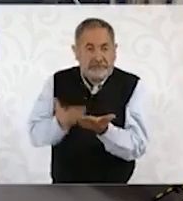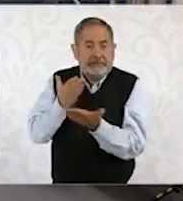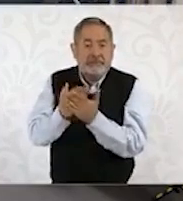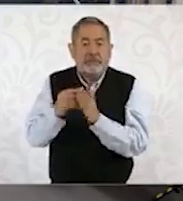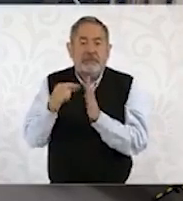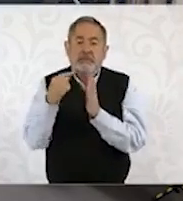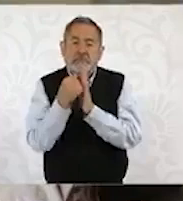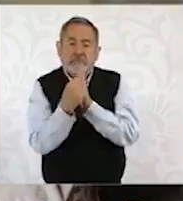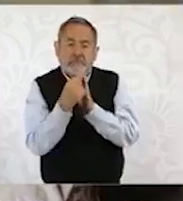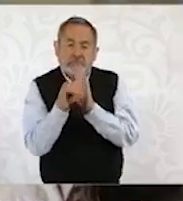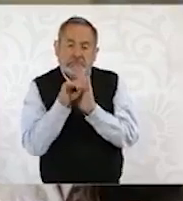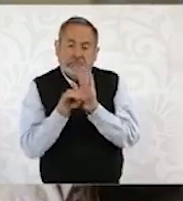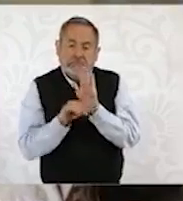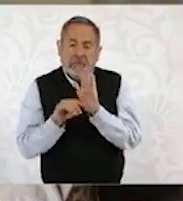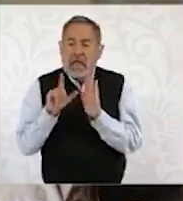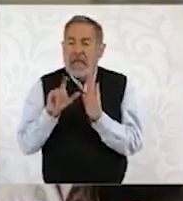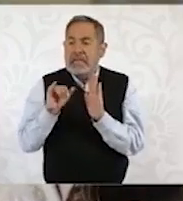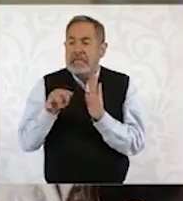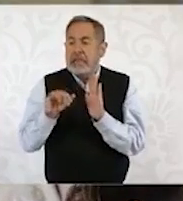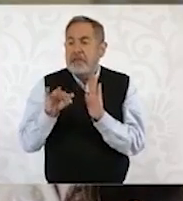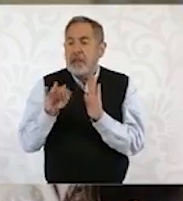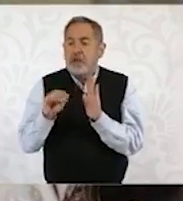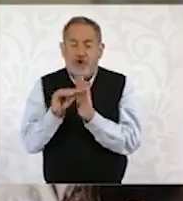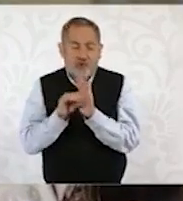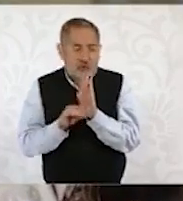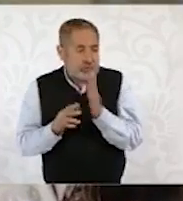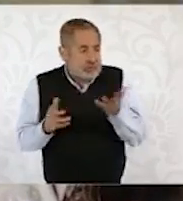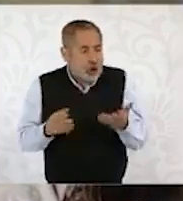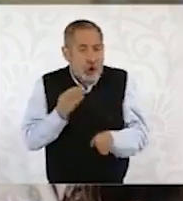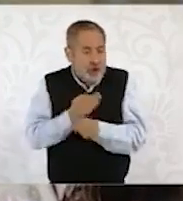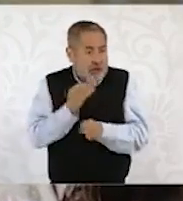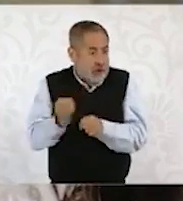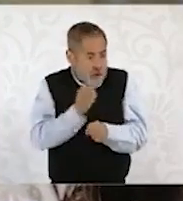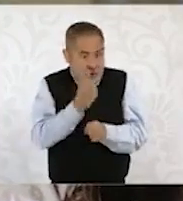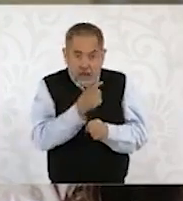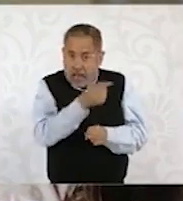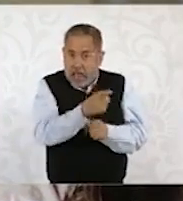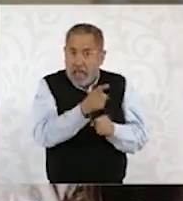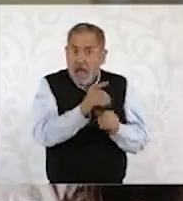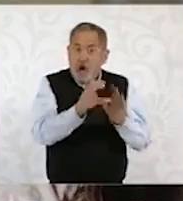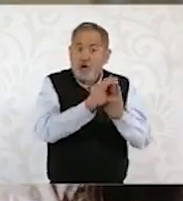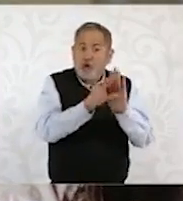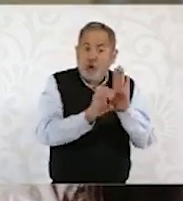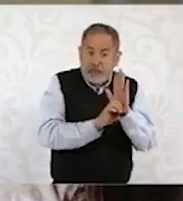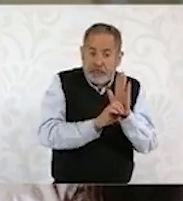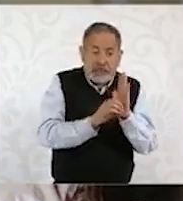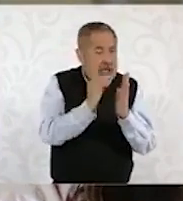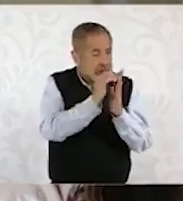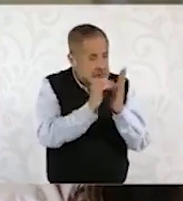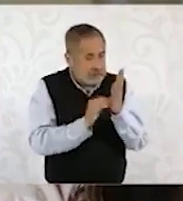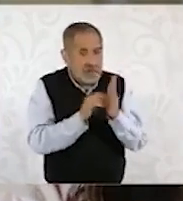restricción, el que cada medio de comunicación tenga un código de ética. Y por